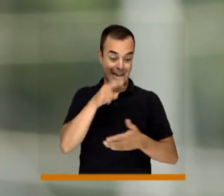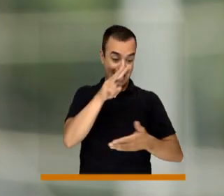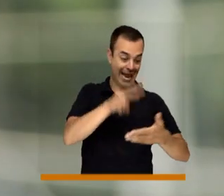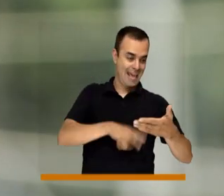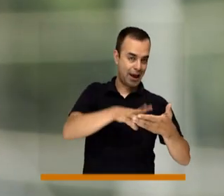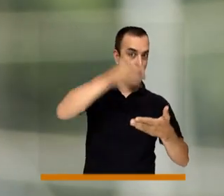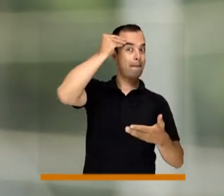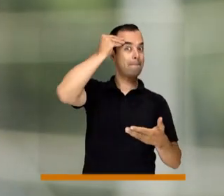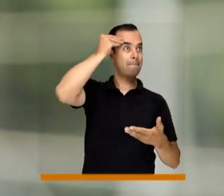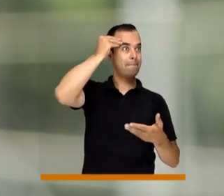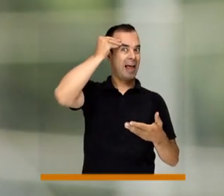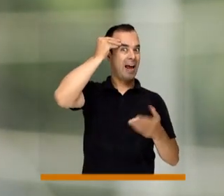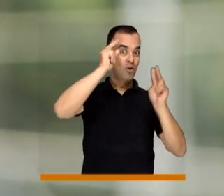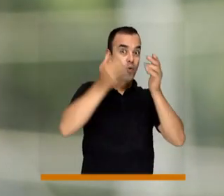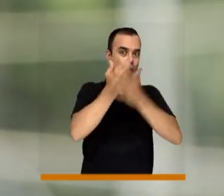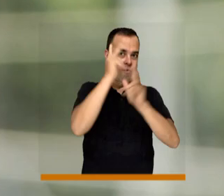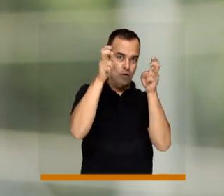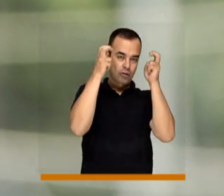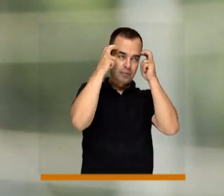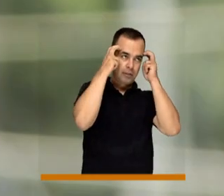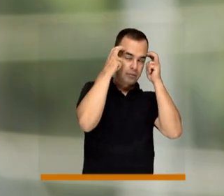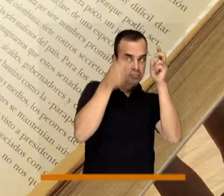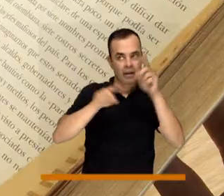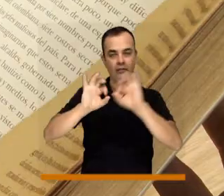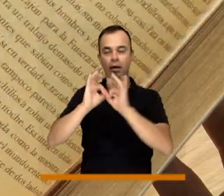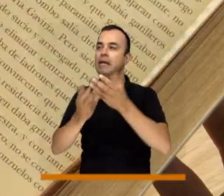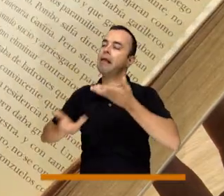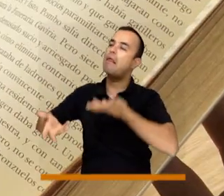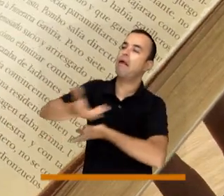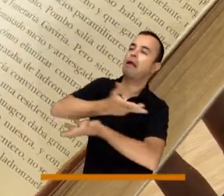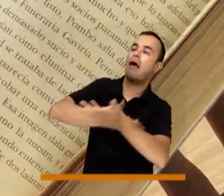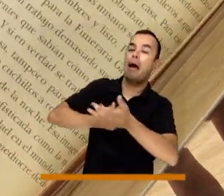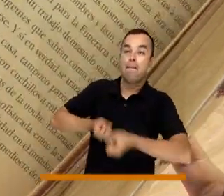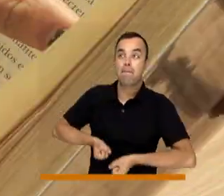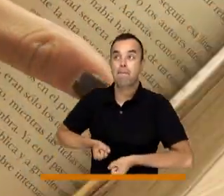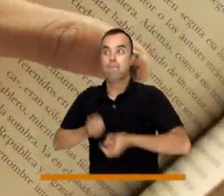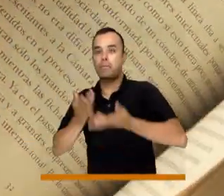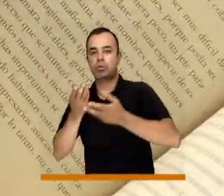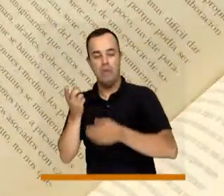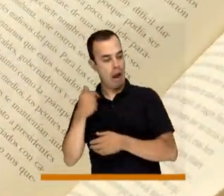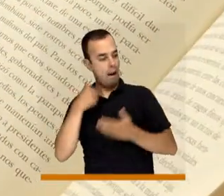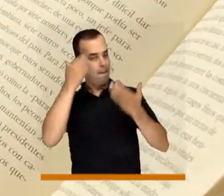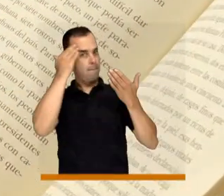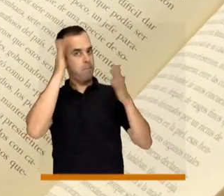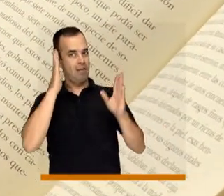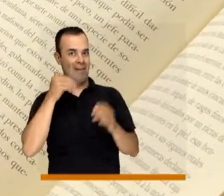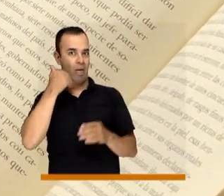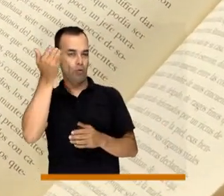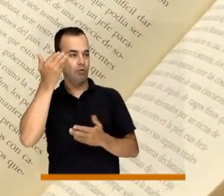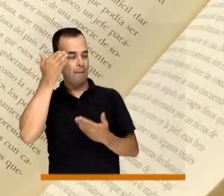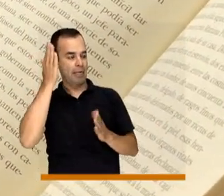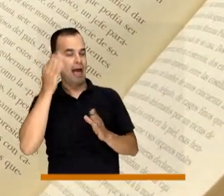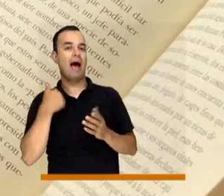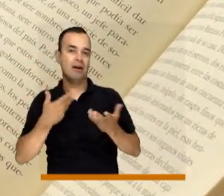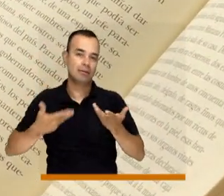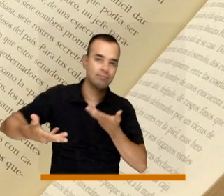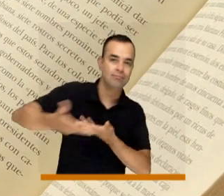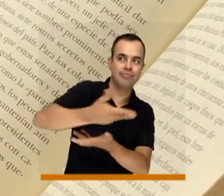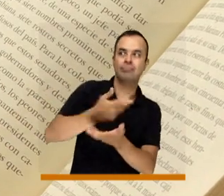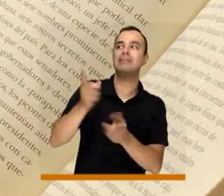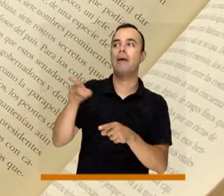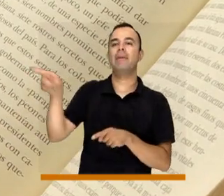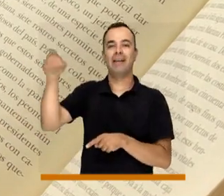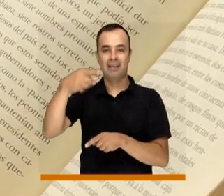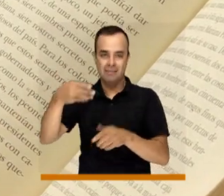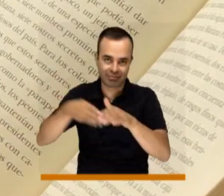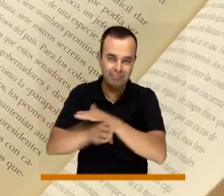la casa sobre lo que aprenden, sobre lo que leen, invitan a los adultos a ir a la biblioteca, a leer cuando no son lectores.